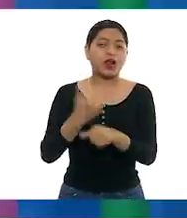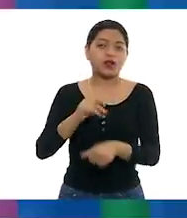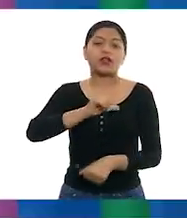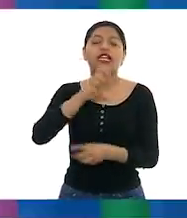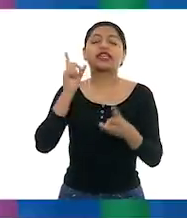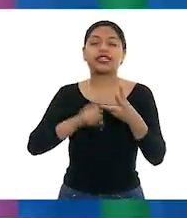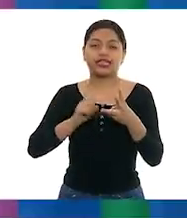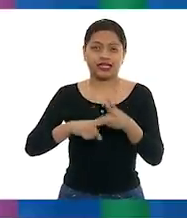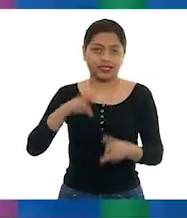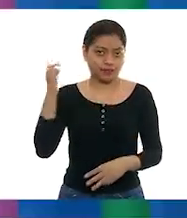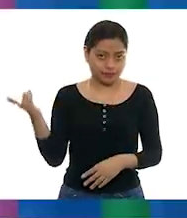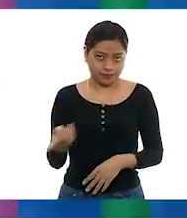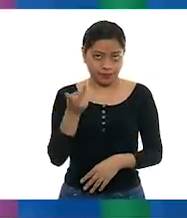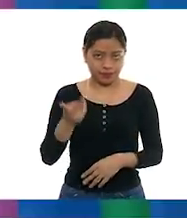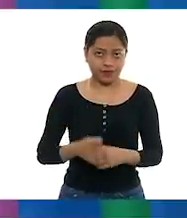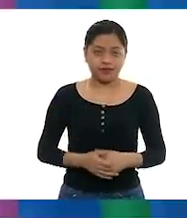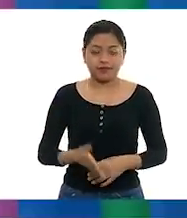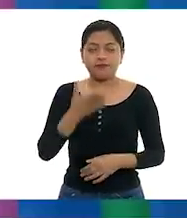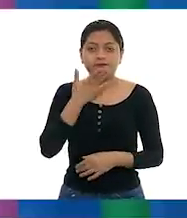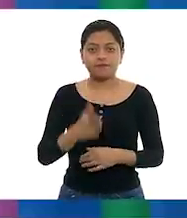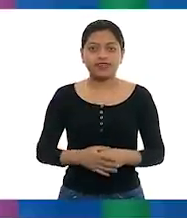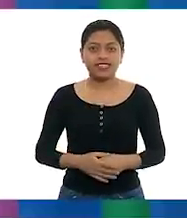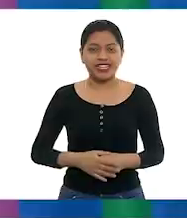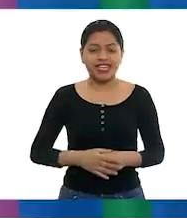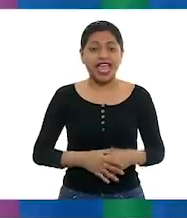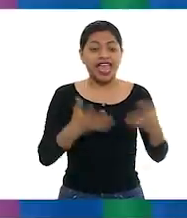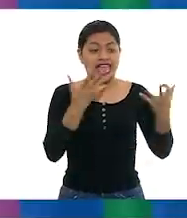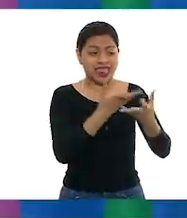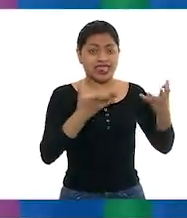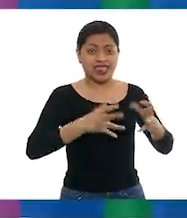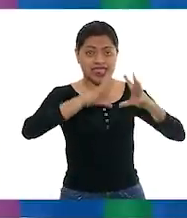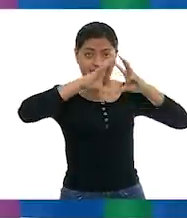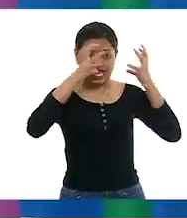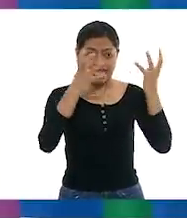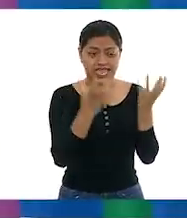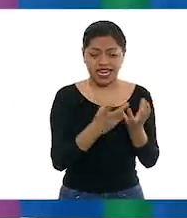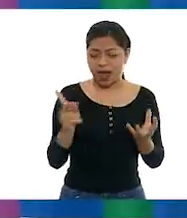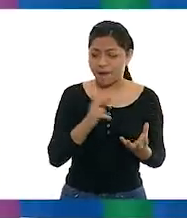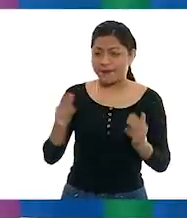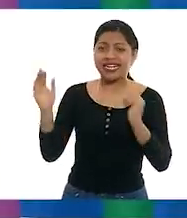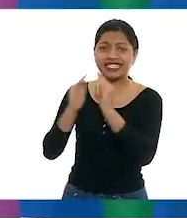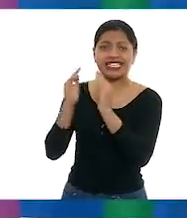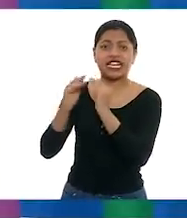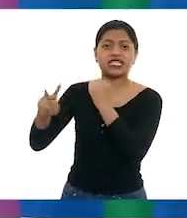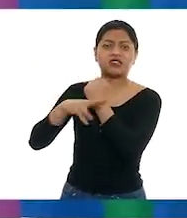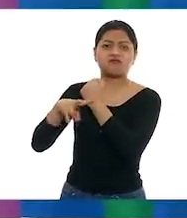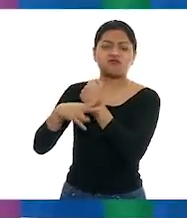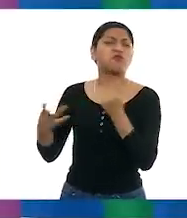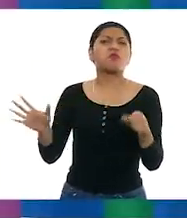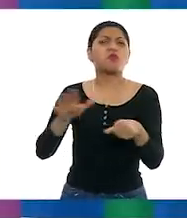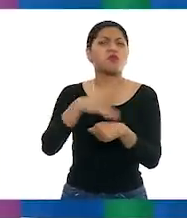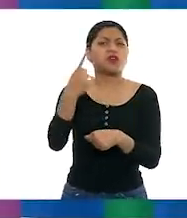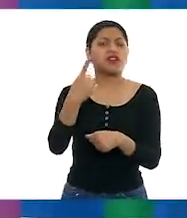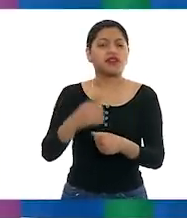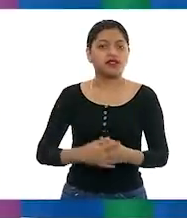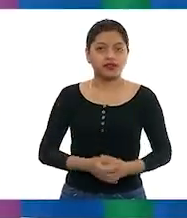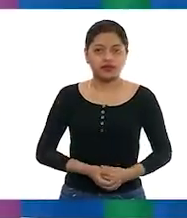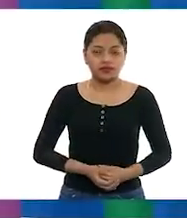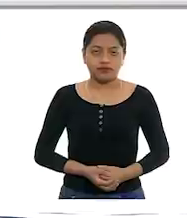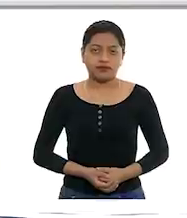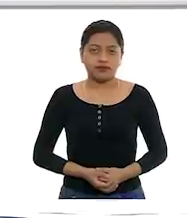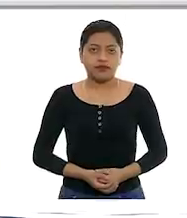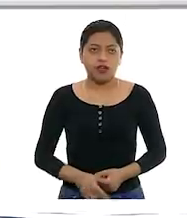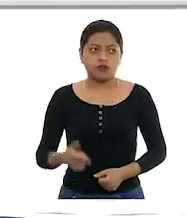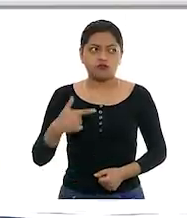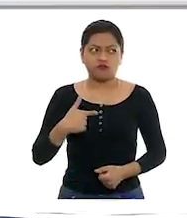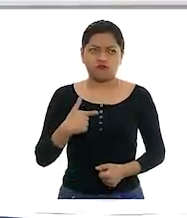a la tercera pregunta. Sí. ¿Por qué la Tierra se compara con un invernadero? Yo me imagino a